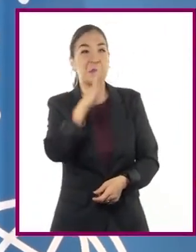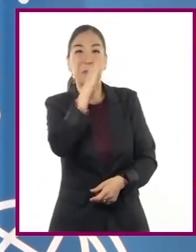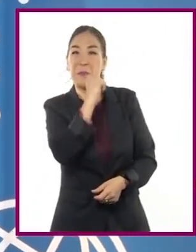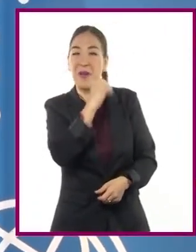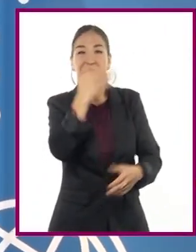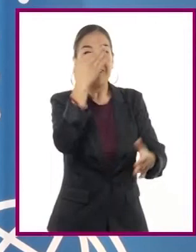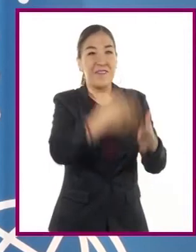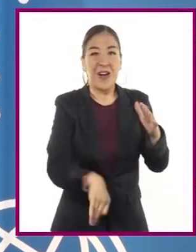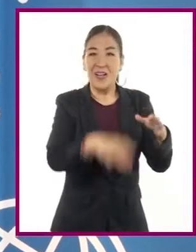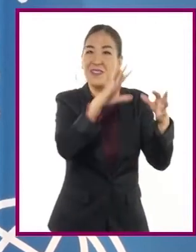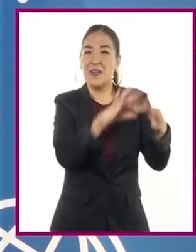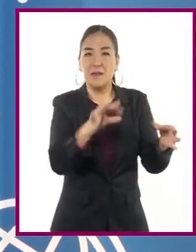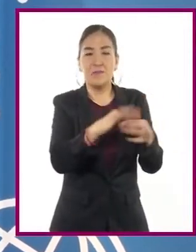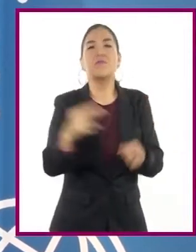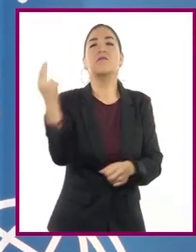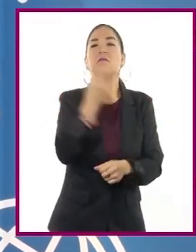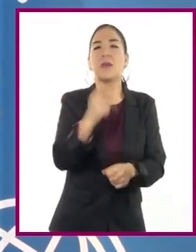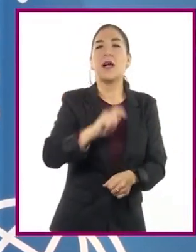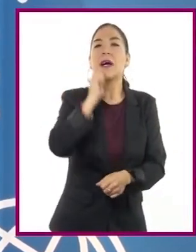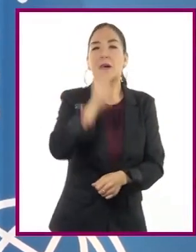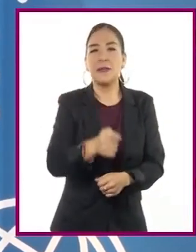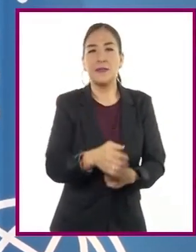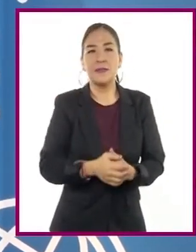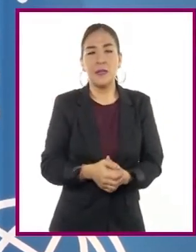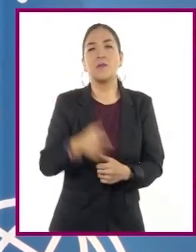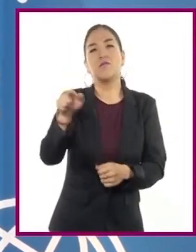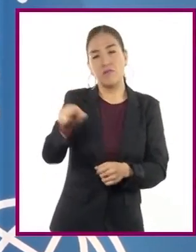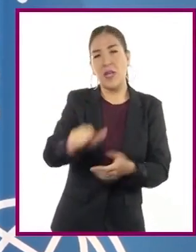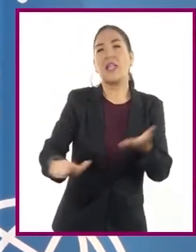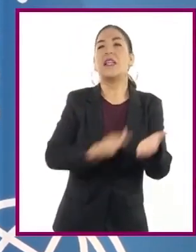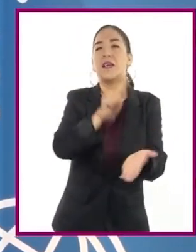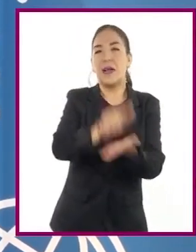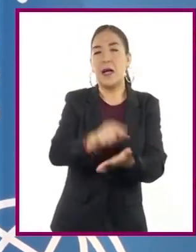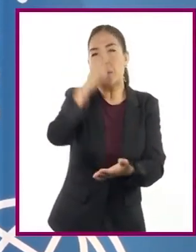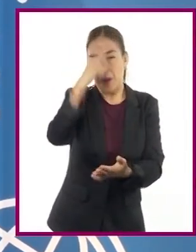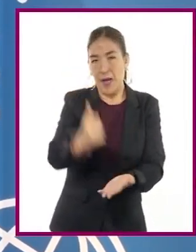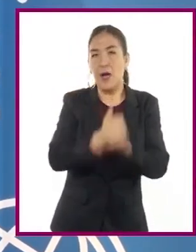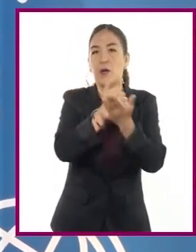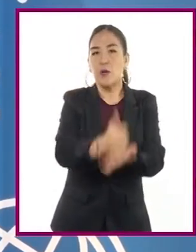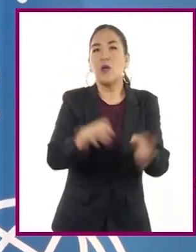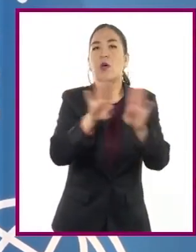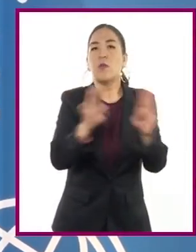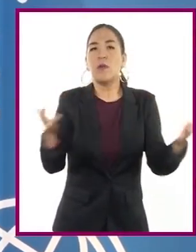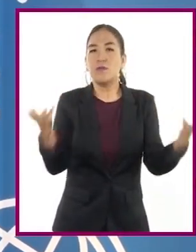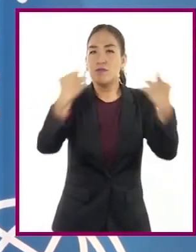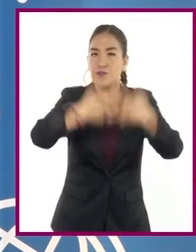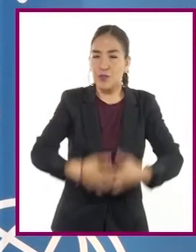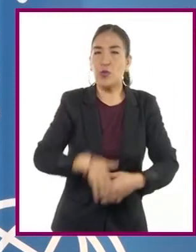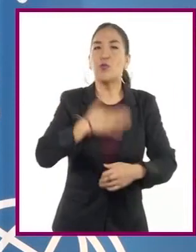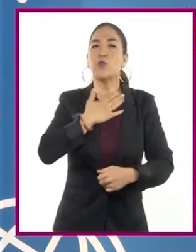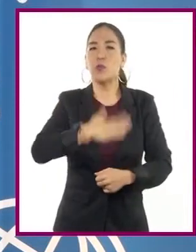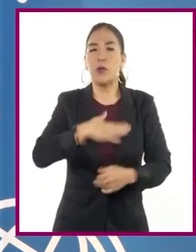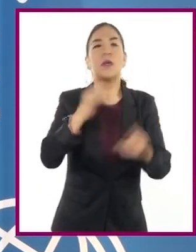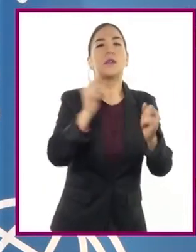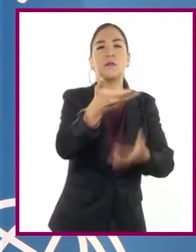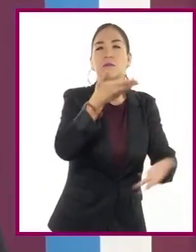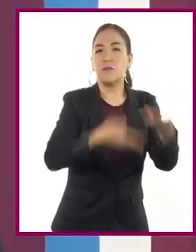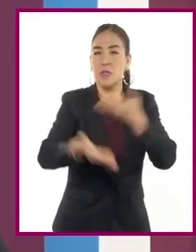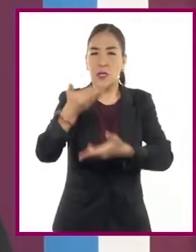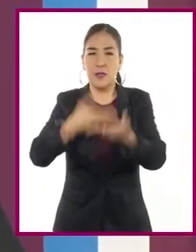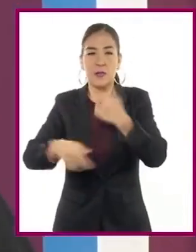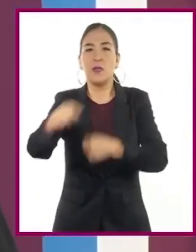suficientes, debemos recurrir a disposiciones legales que ayuden a llevar a cabo un proceso justo para las partes